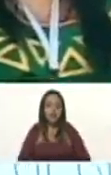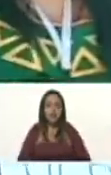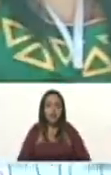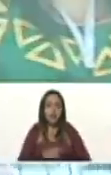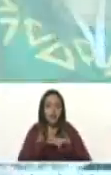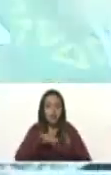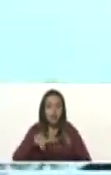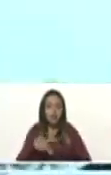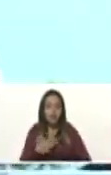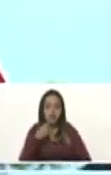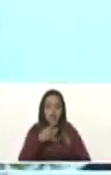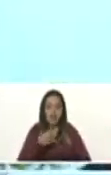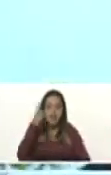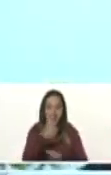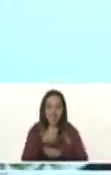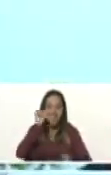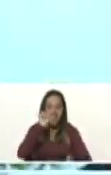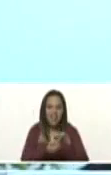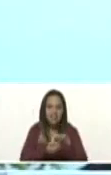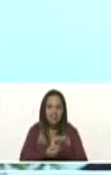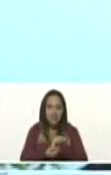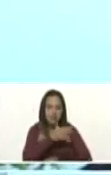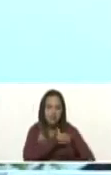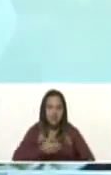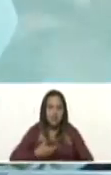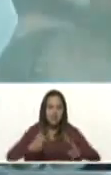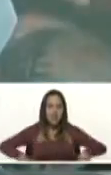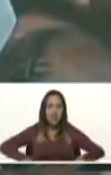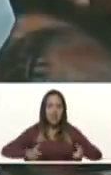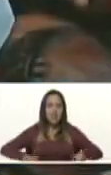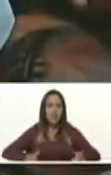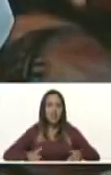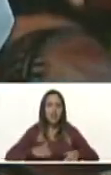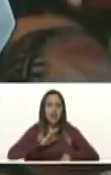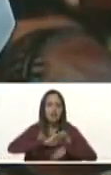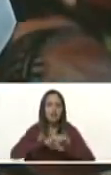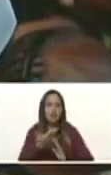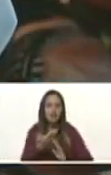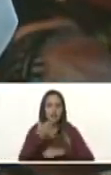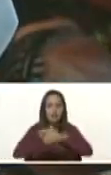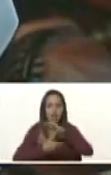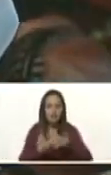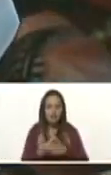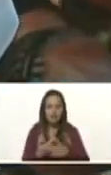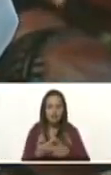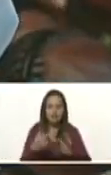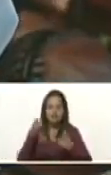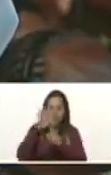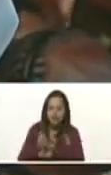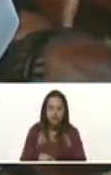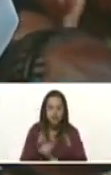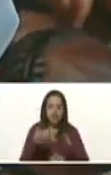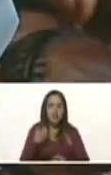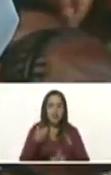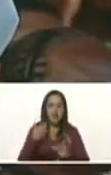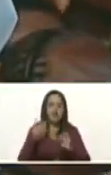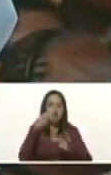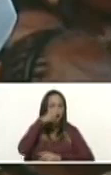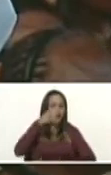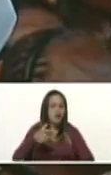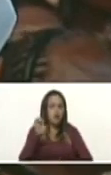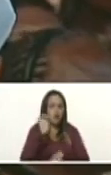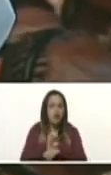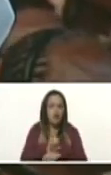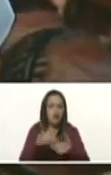Exigimos cárcel para Lenín Moreno por la comisión de delitos de lesa humanidad perpetrado contra el pueblo ecuatoriano,